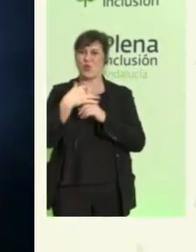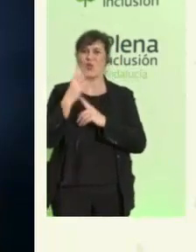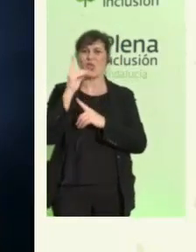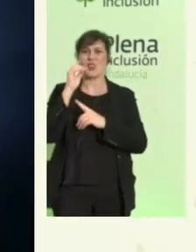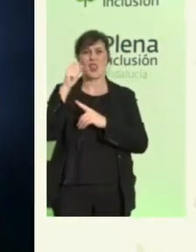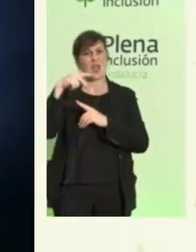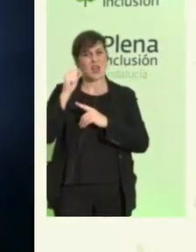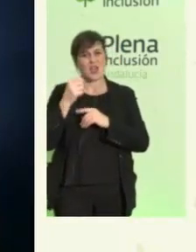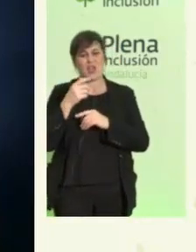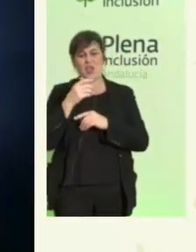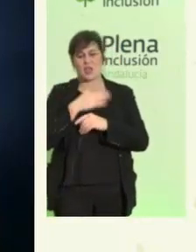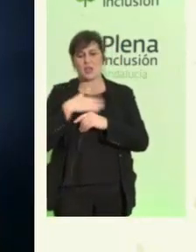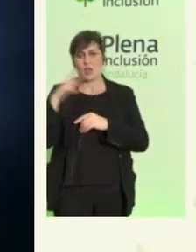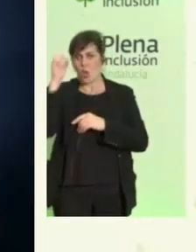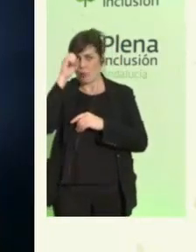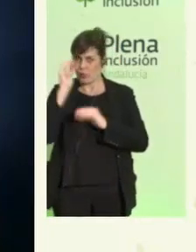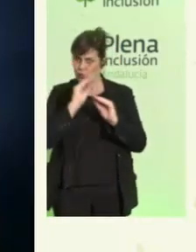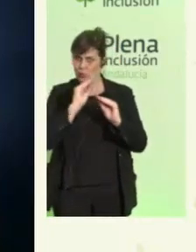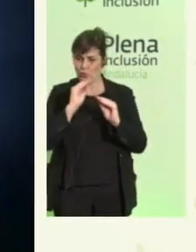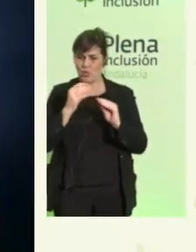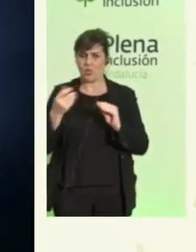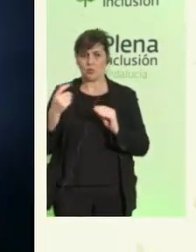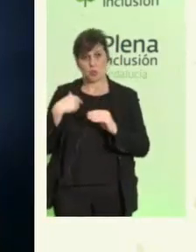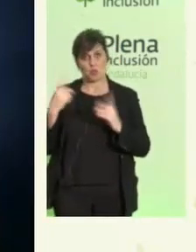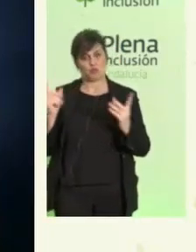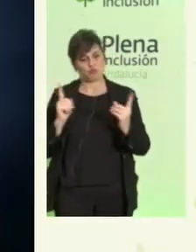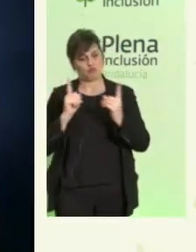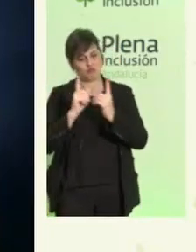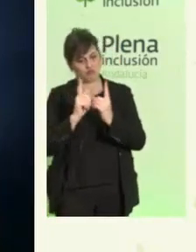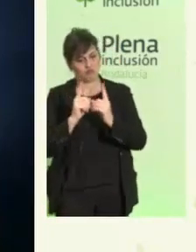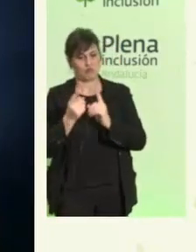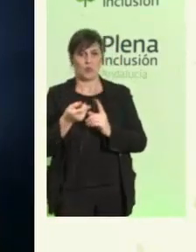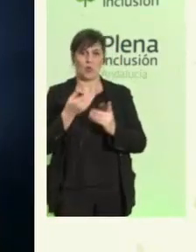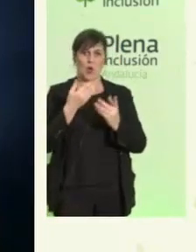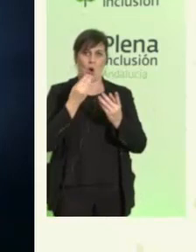opinión. Así que fui a comer con ellos y tuvimos una larga conversación.